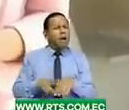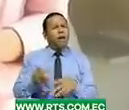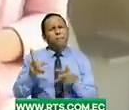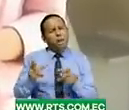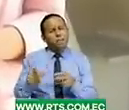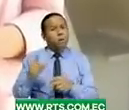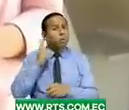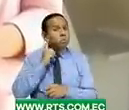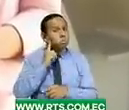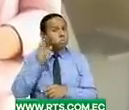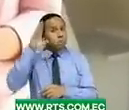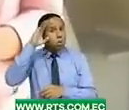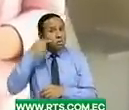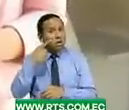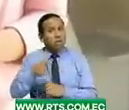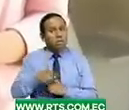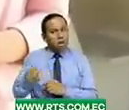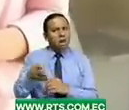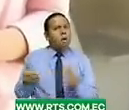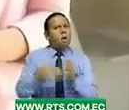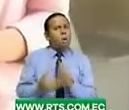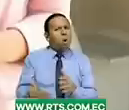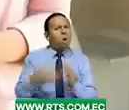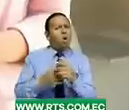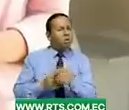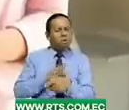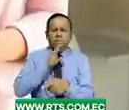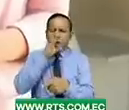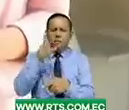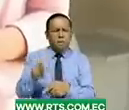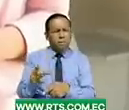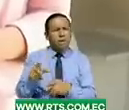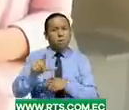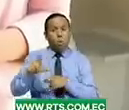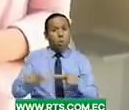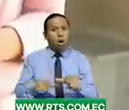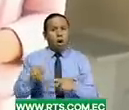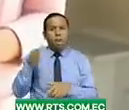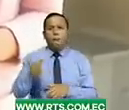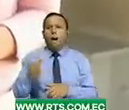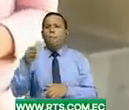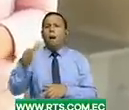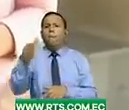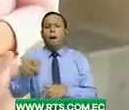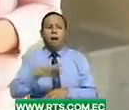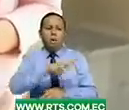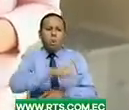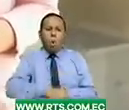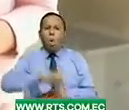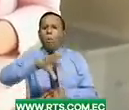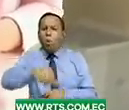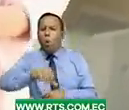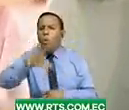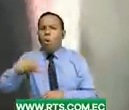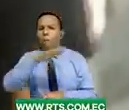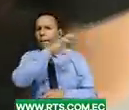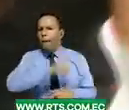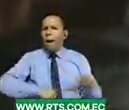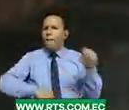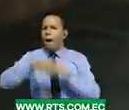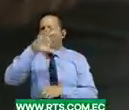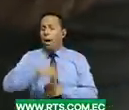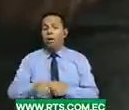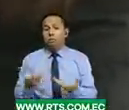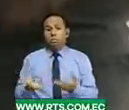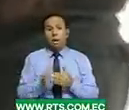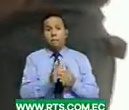le estuve escuchando al policía que decía que es reincidente. Ya es fijo esos puntos que tiene de estaciones de ir a robar, a arranchar celulares cuando